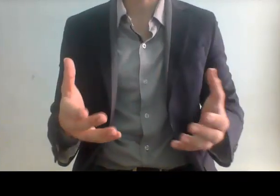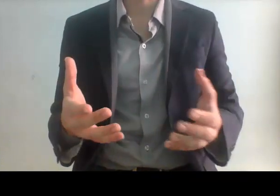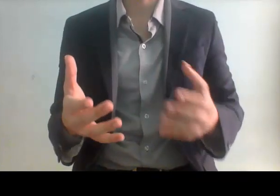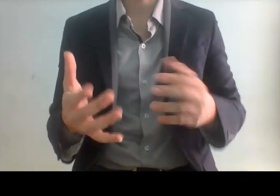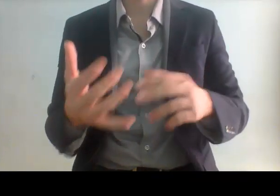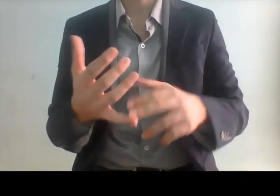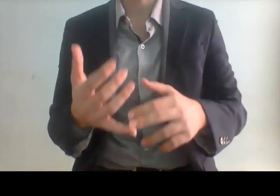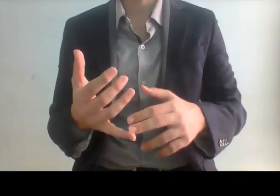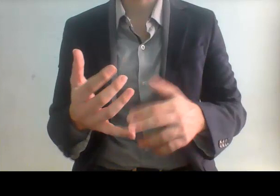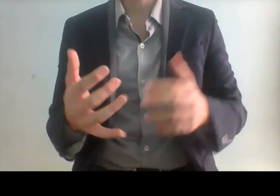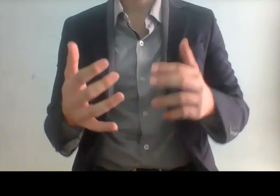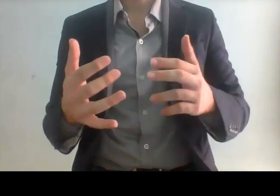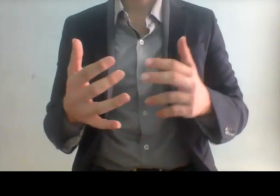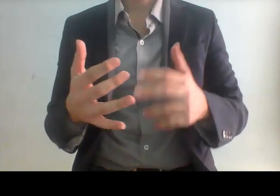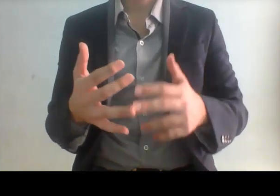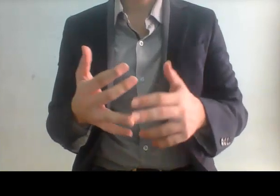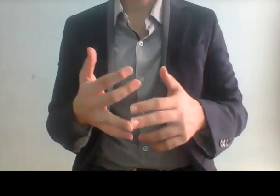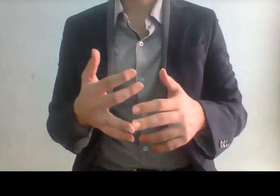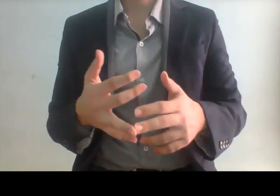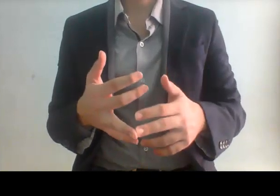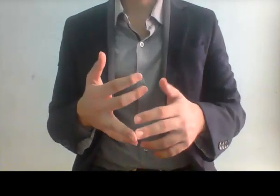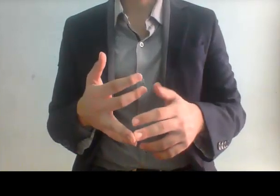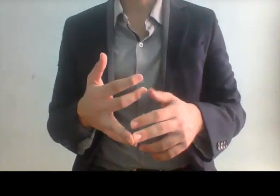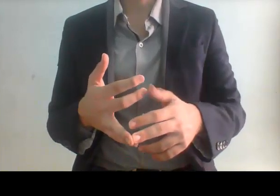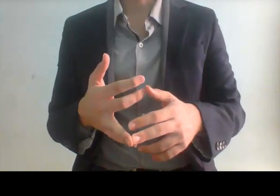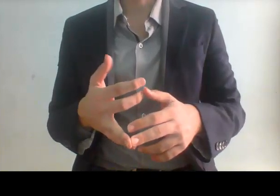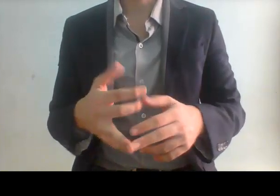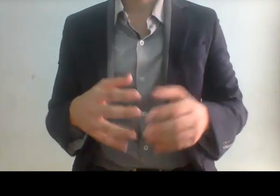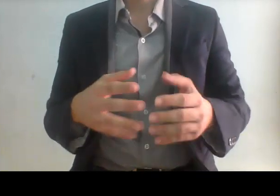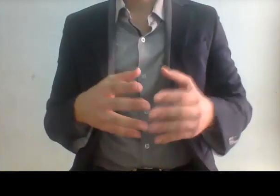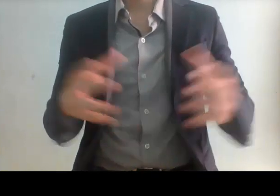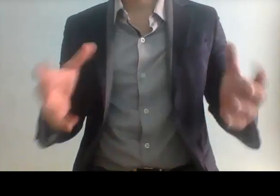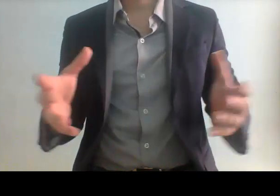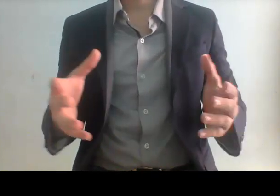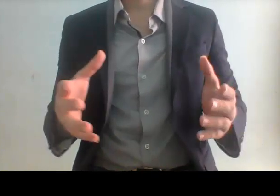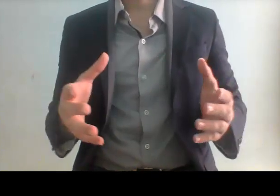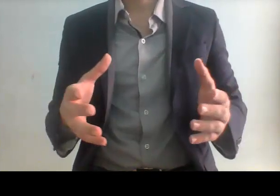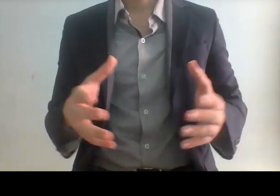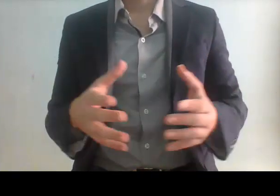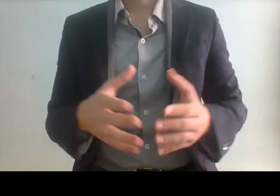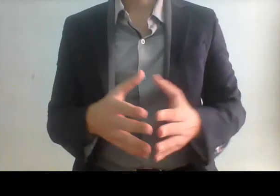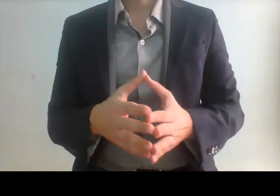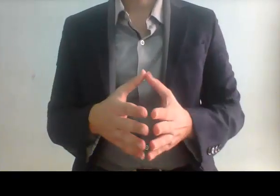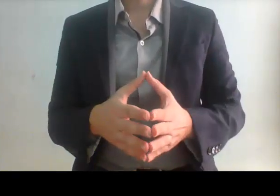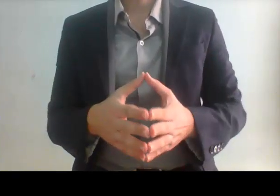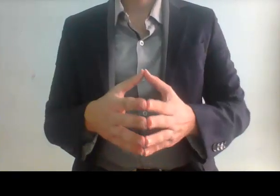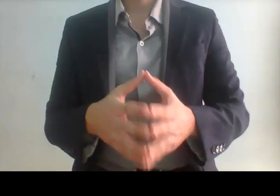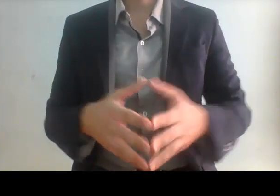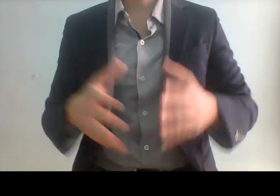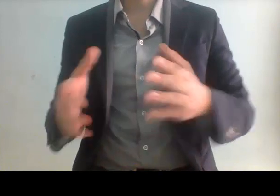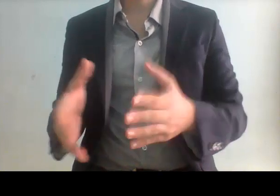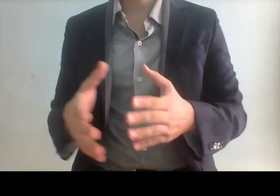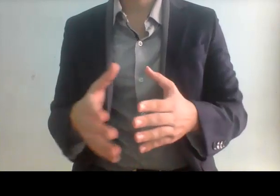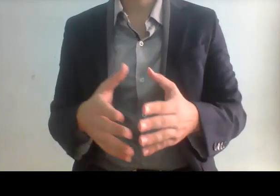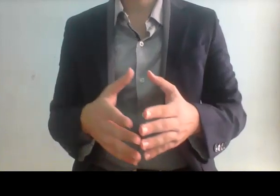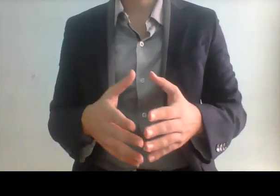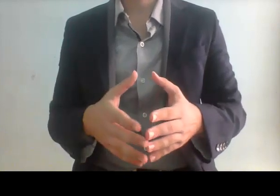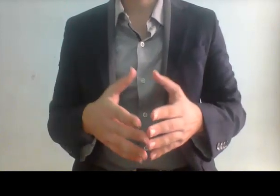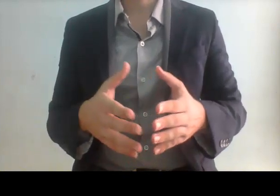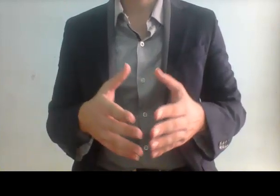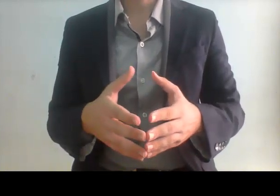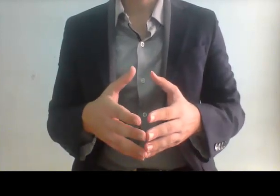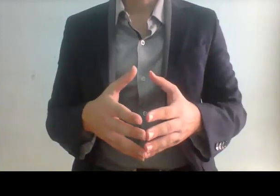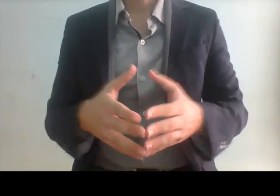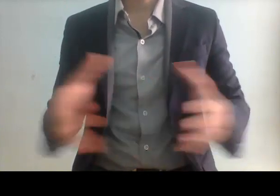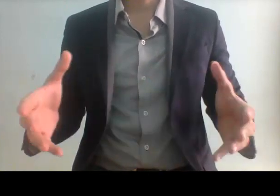mucho mayor problema de delincuencia, mucho mayor problema de seguridad en el país. Y eso es lamentable. Entonces esperemos que también los gobernadores dejen